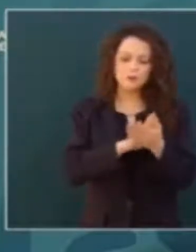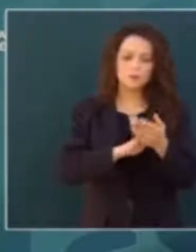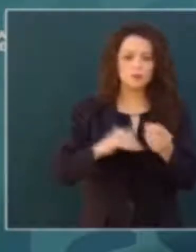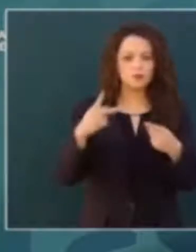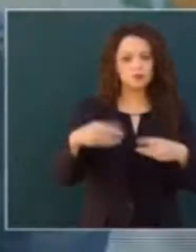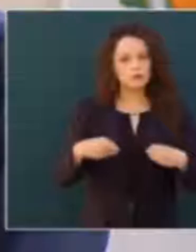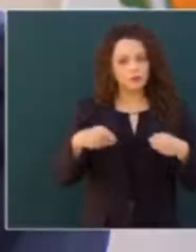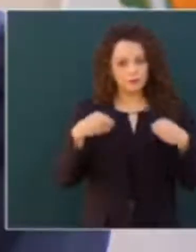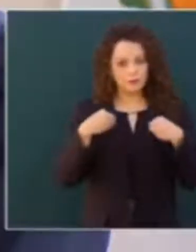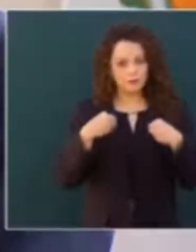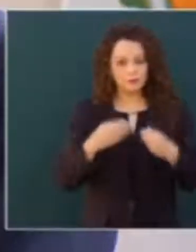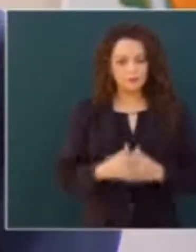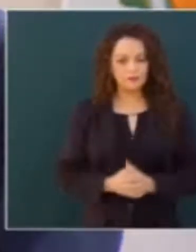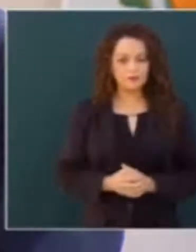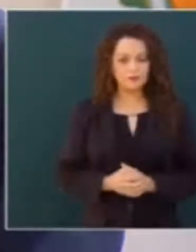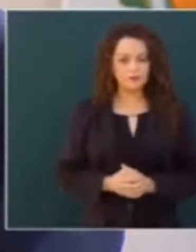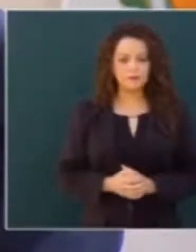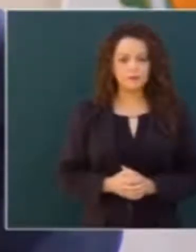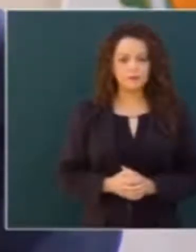El presidente Madero,